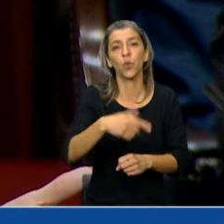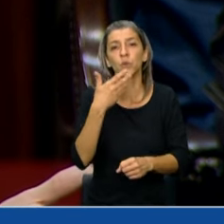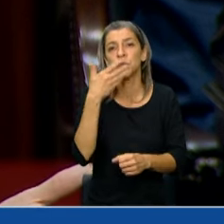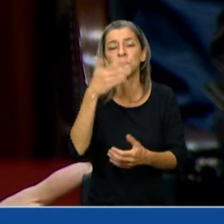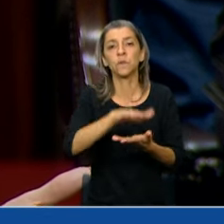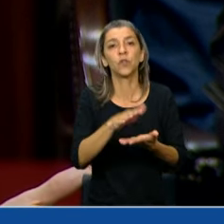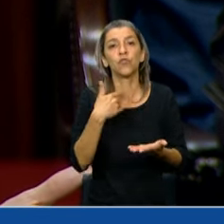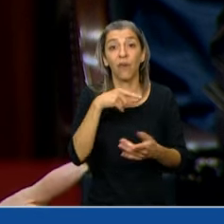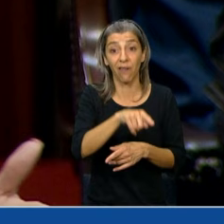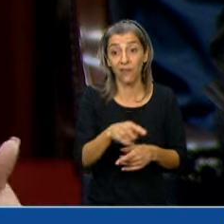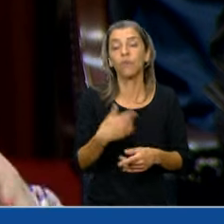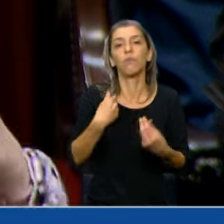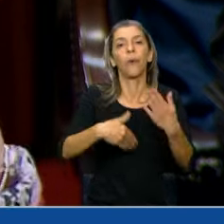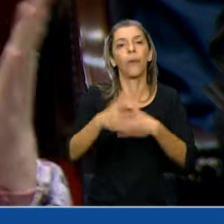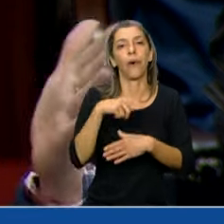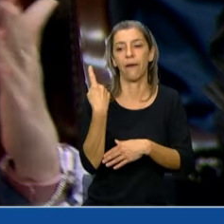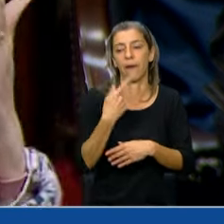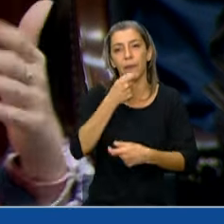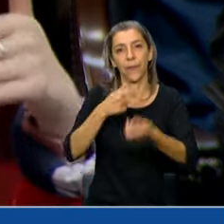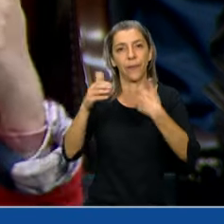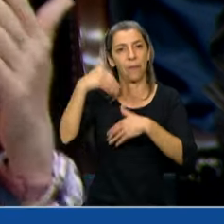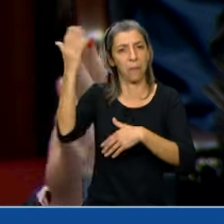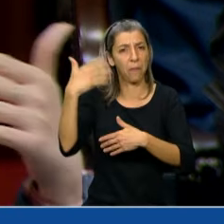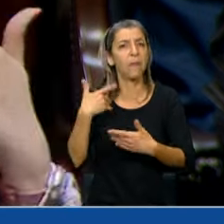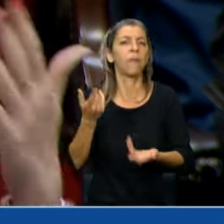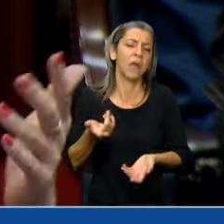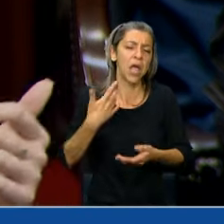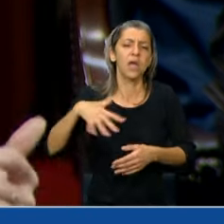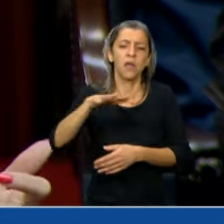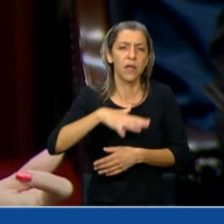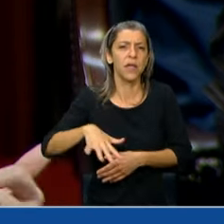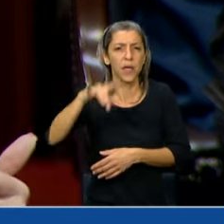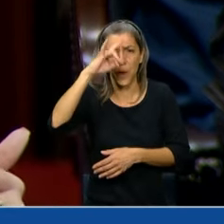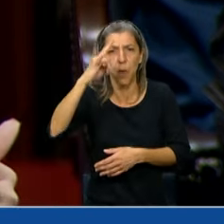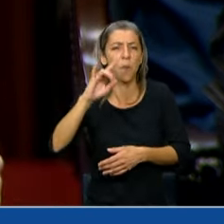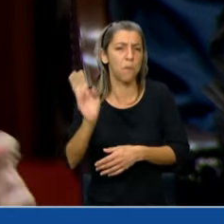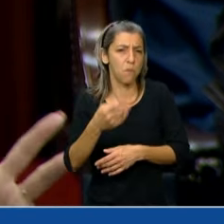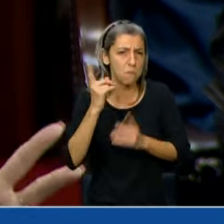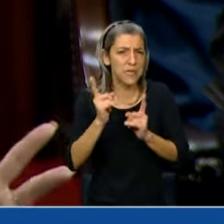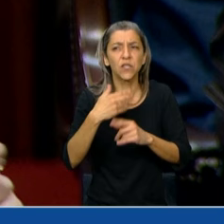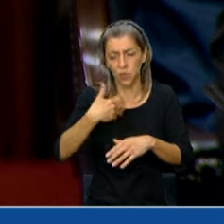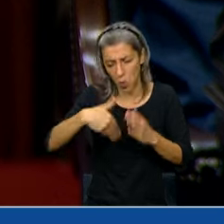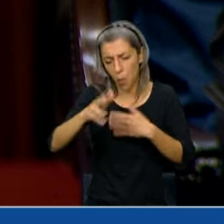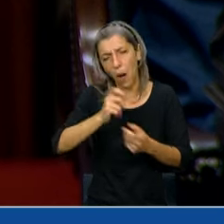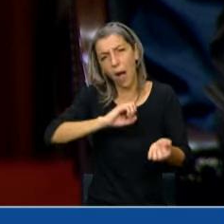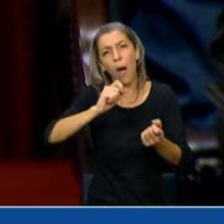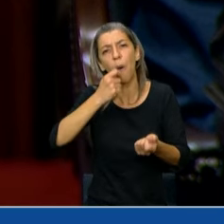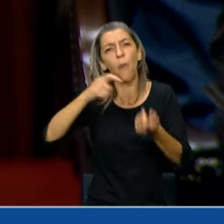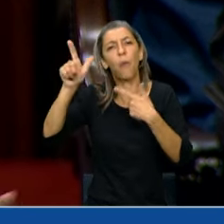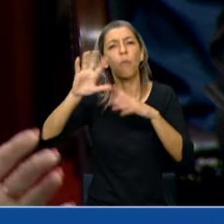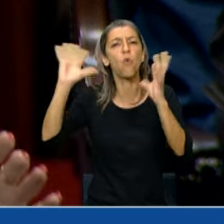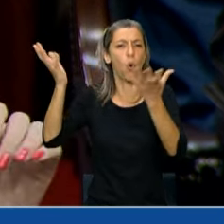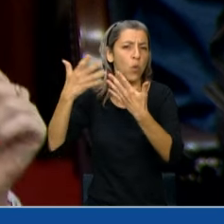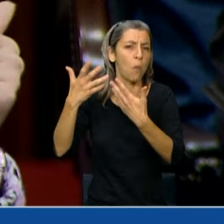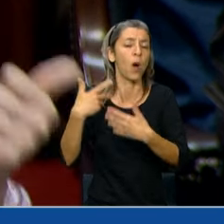esto es para exportar que vamos a exportar ar el gas de vaca muerta al mundo bárbaro para exportar hacen falta dos